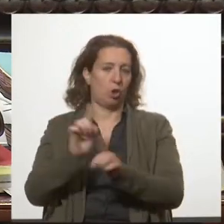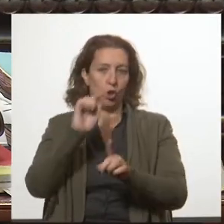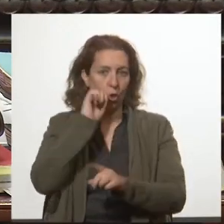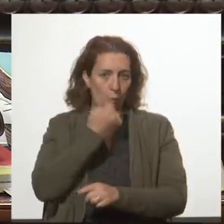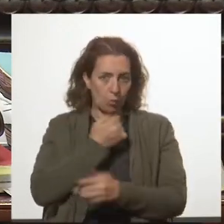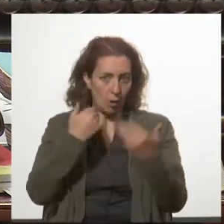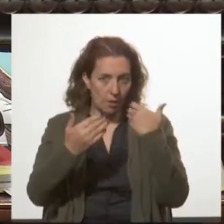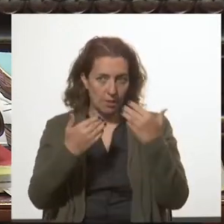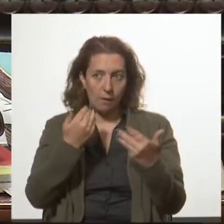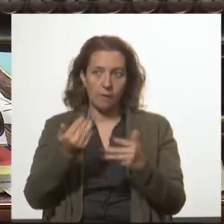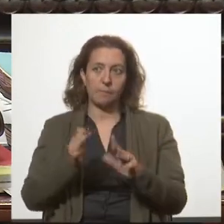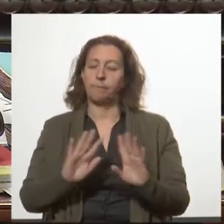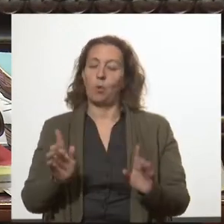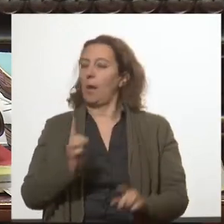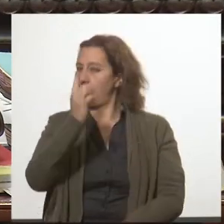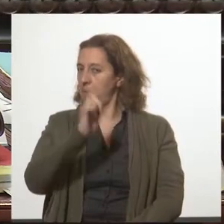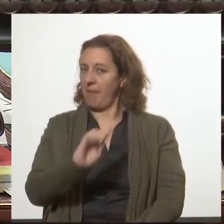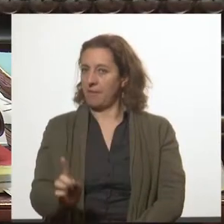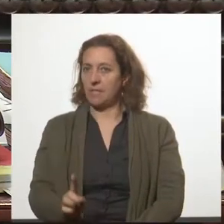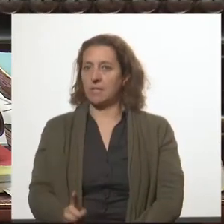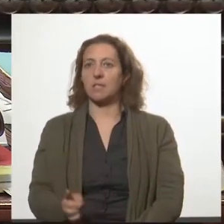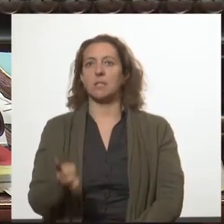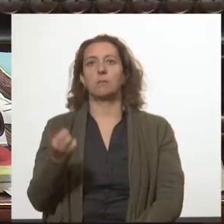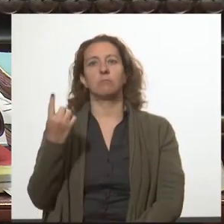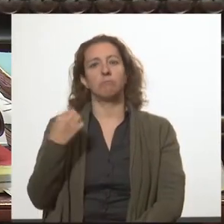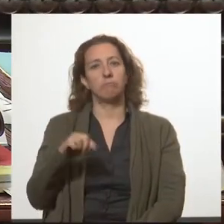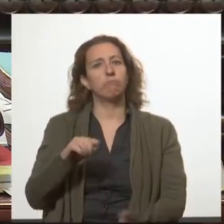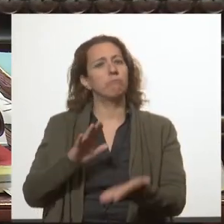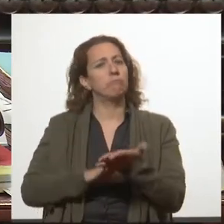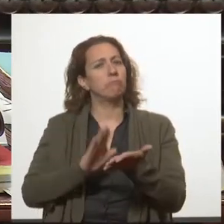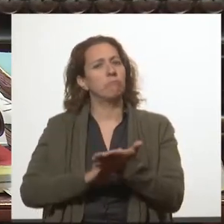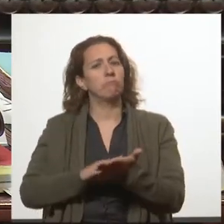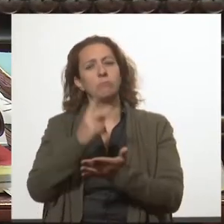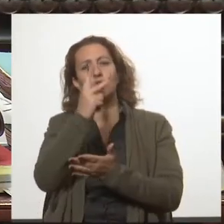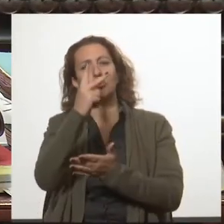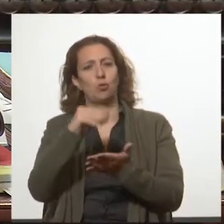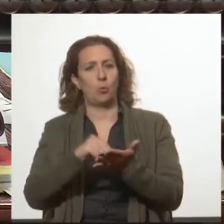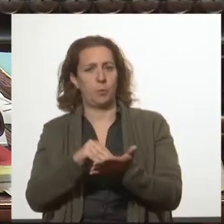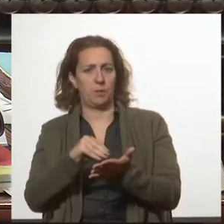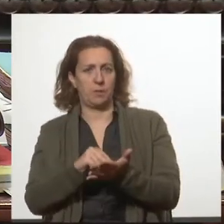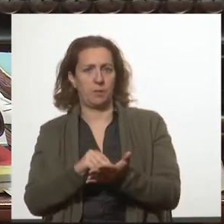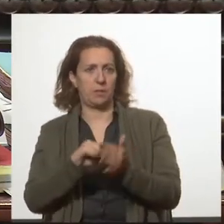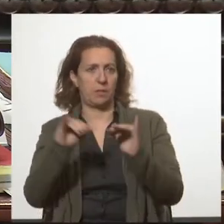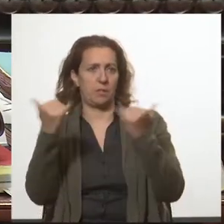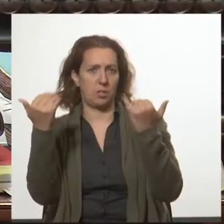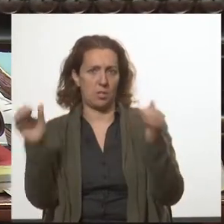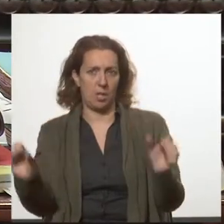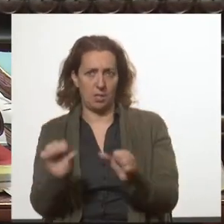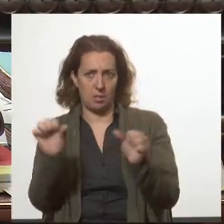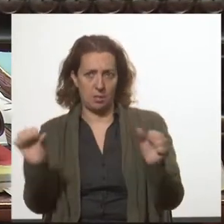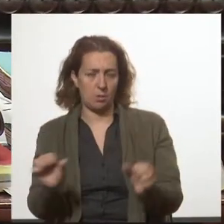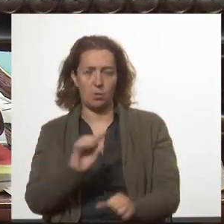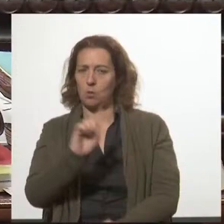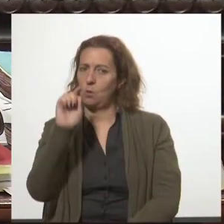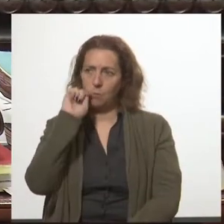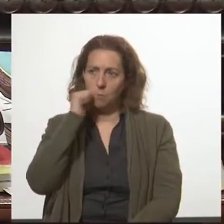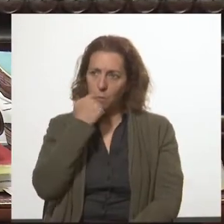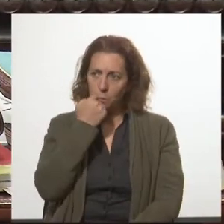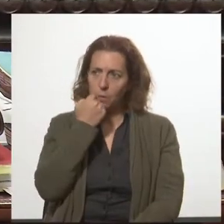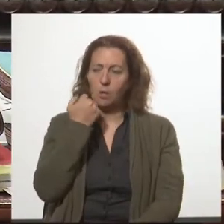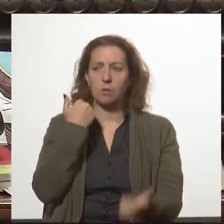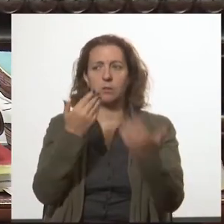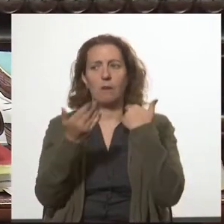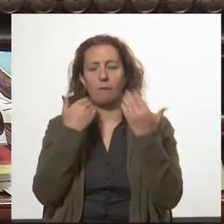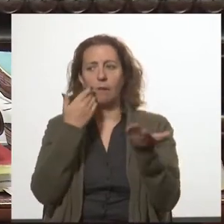lo que se trata por lo menos me constan dos veces en las que lo hizo es decir no me gusta lo que se va a